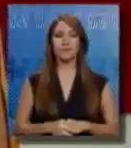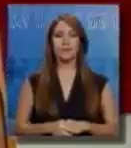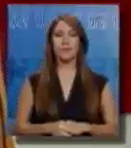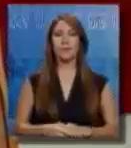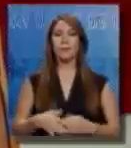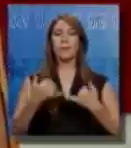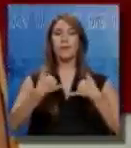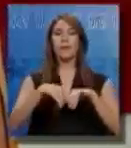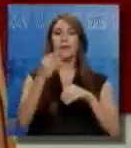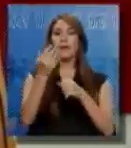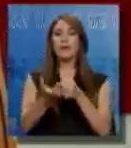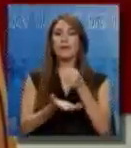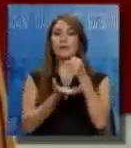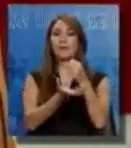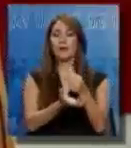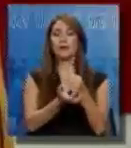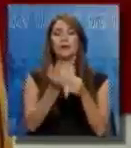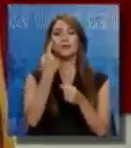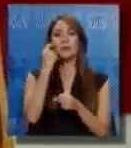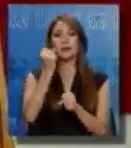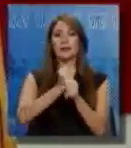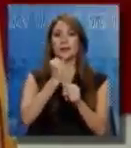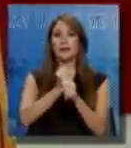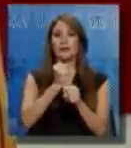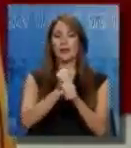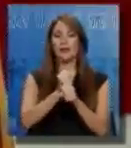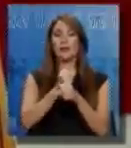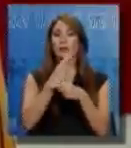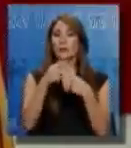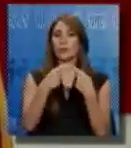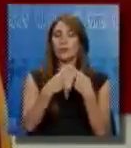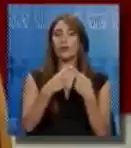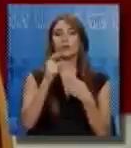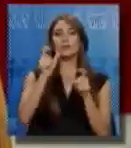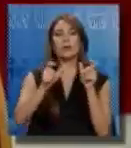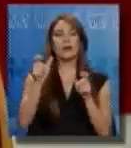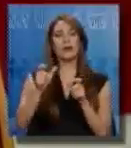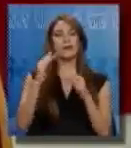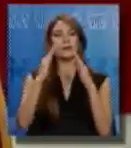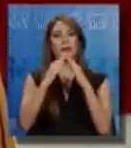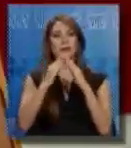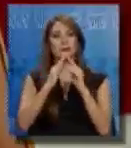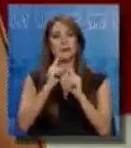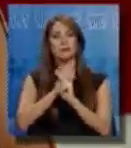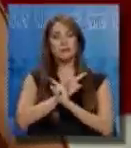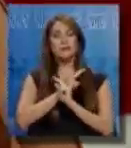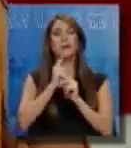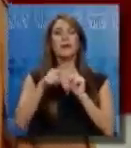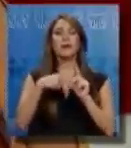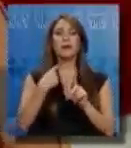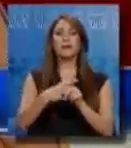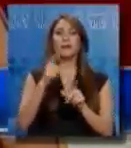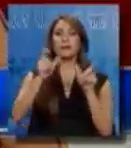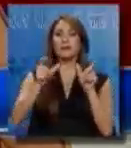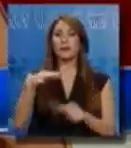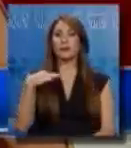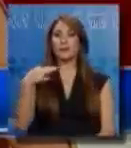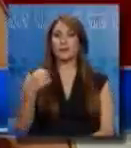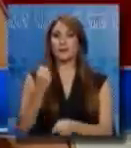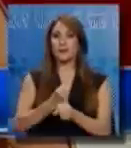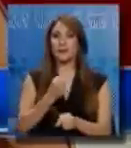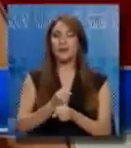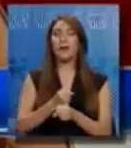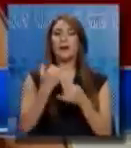mantener el fondo de cesantías para los trabajadores autónomos, amas de casa y otros afiliados voluntarios al IES es una